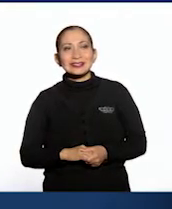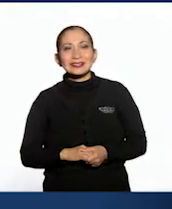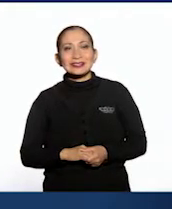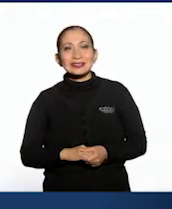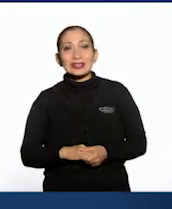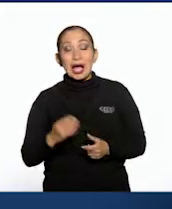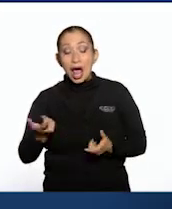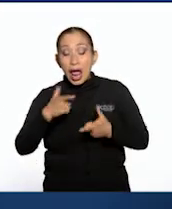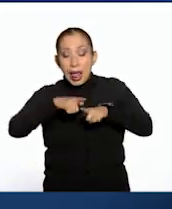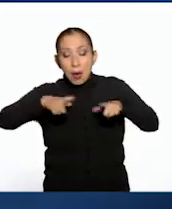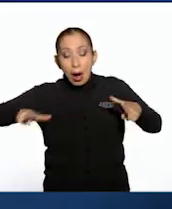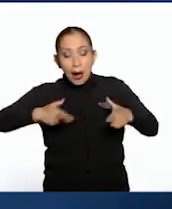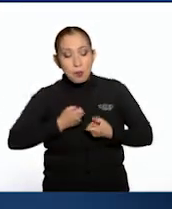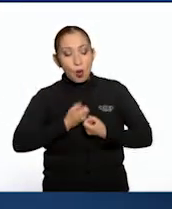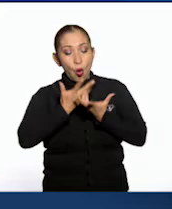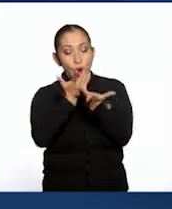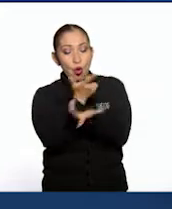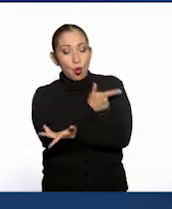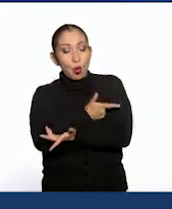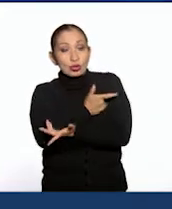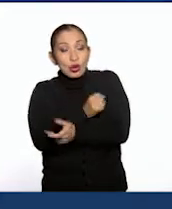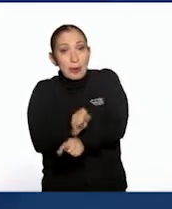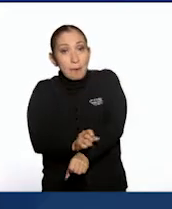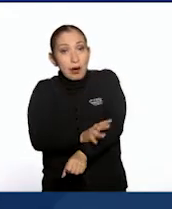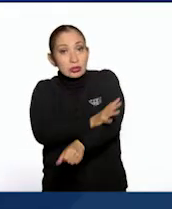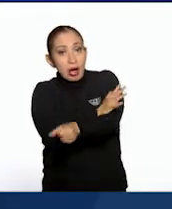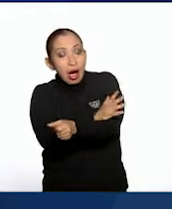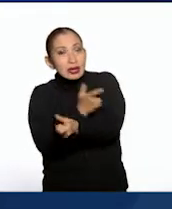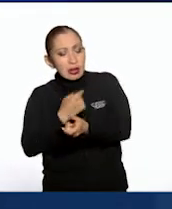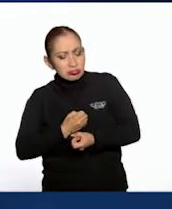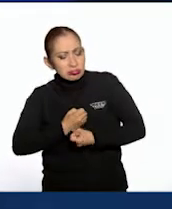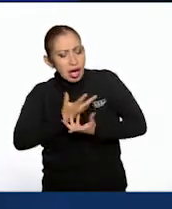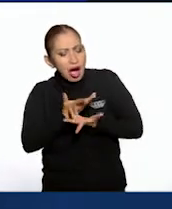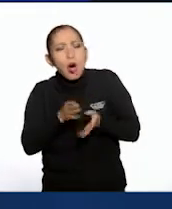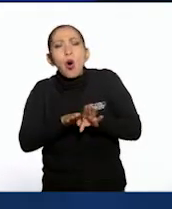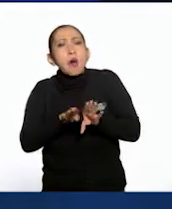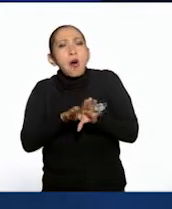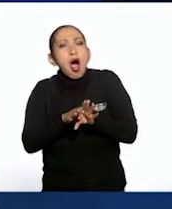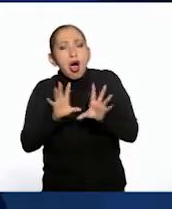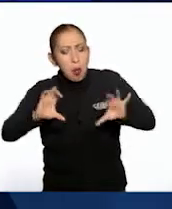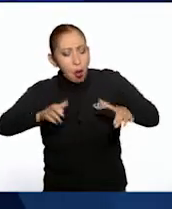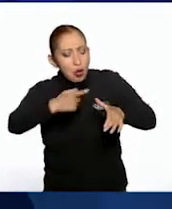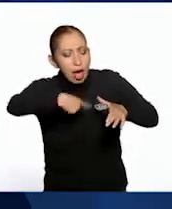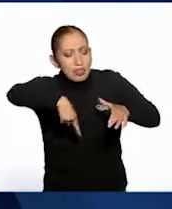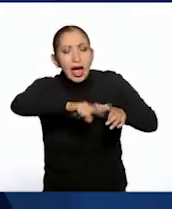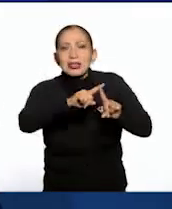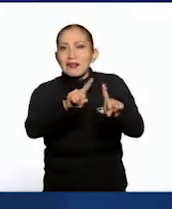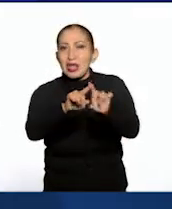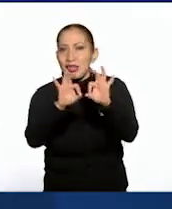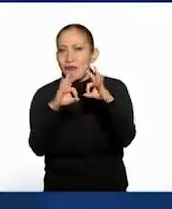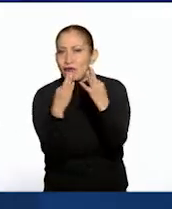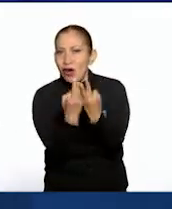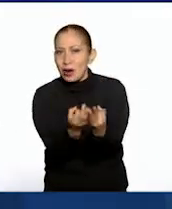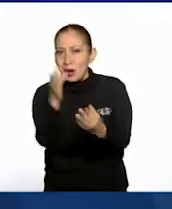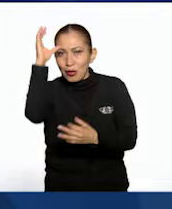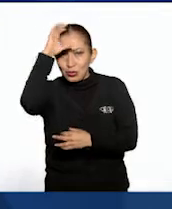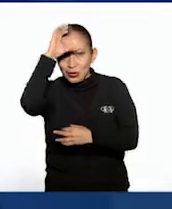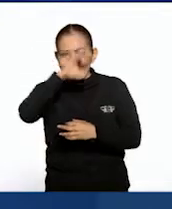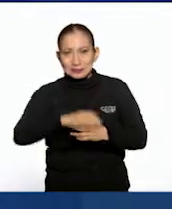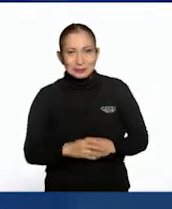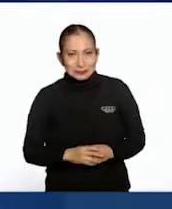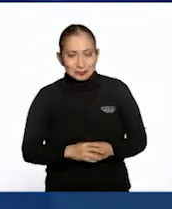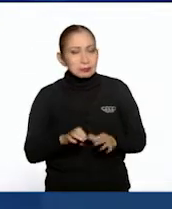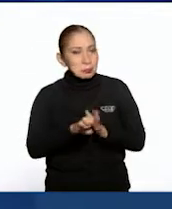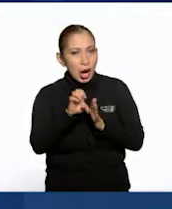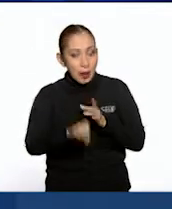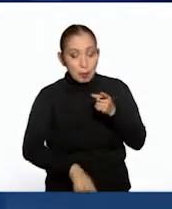Con el lenguaje expresamos nuestros gustos y emociones y los expresamos como comunidad a través de diversas manifestaciones culturales.